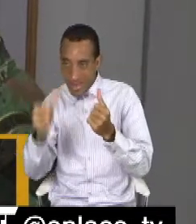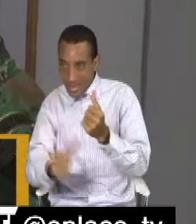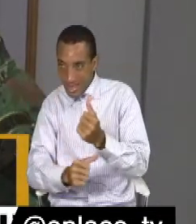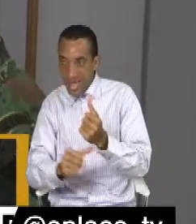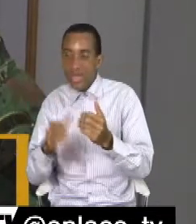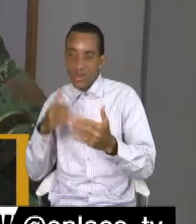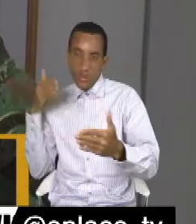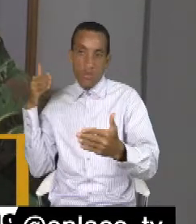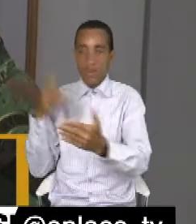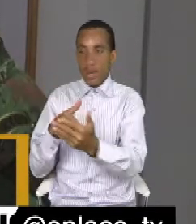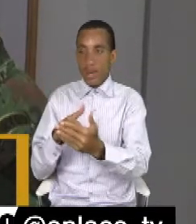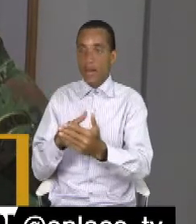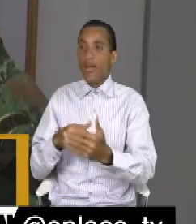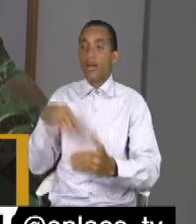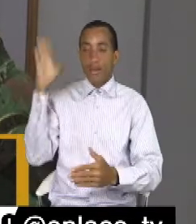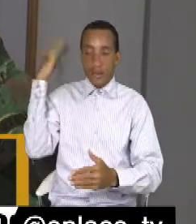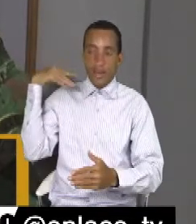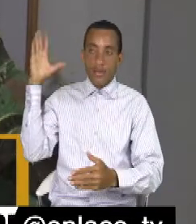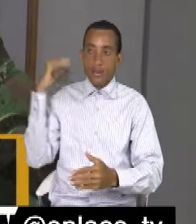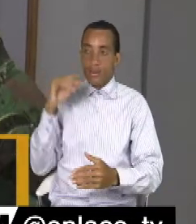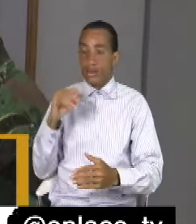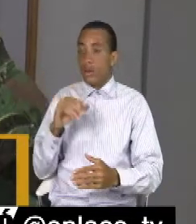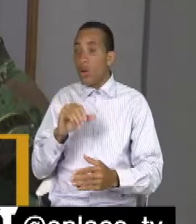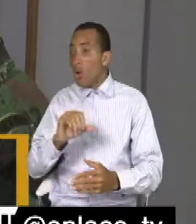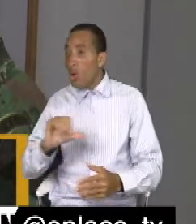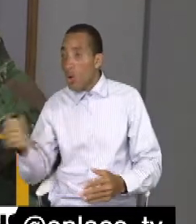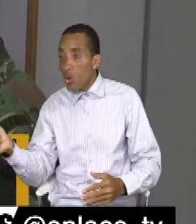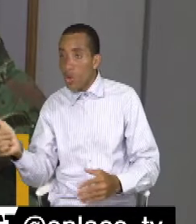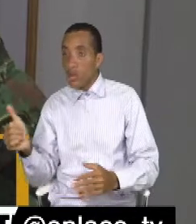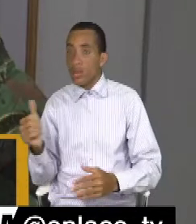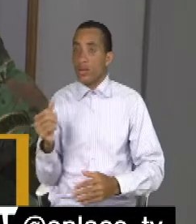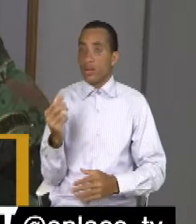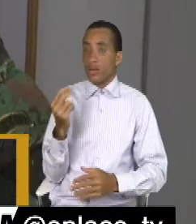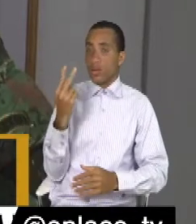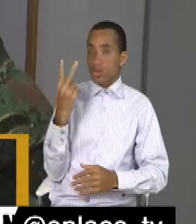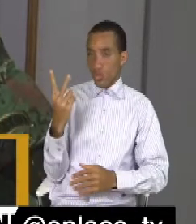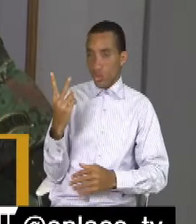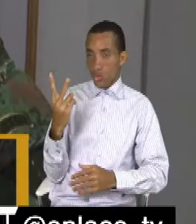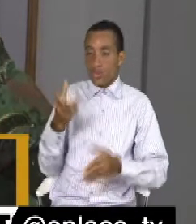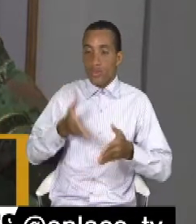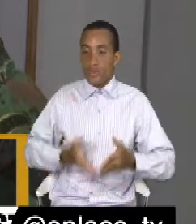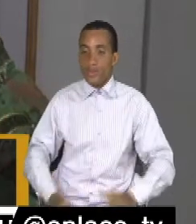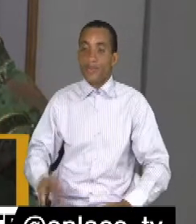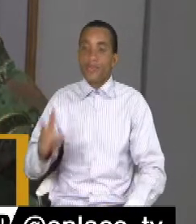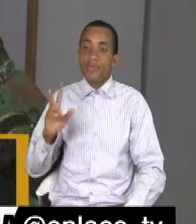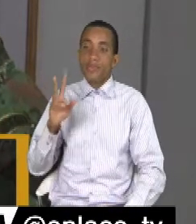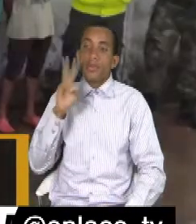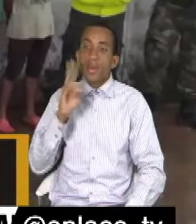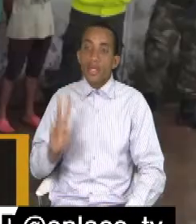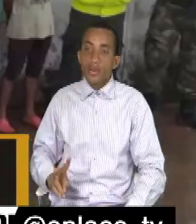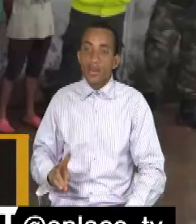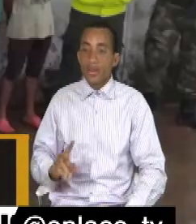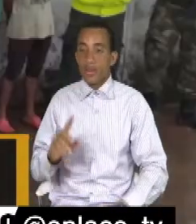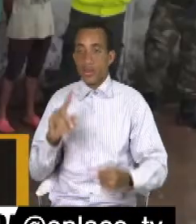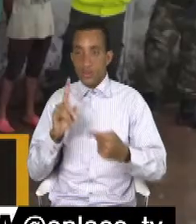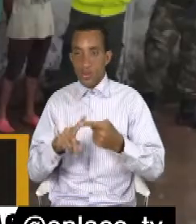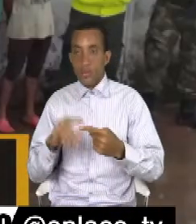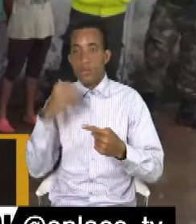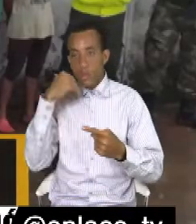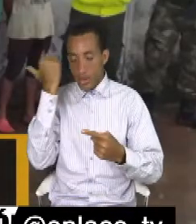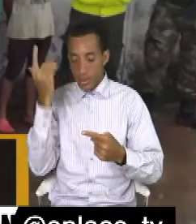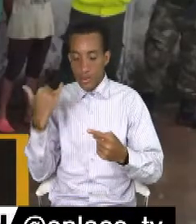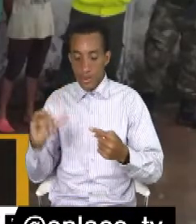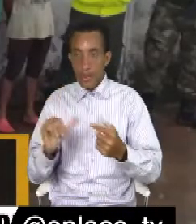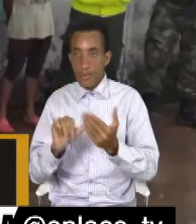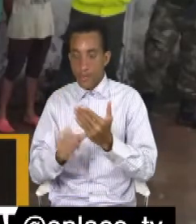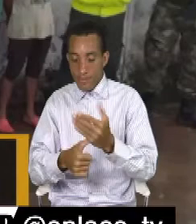De las otras personas tenemos 2 que son venezolanos, un mayor de edad y un menor de edad. Estos operativos se